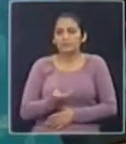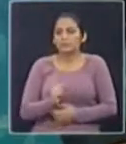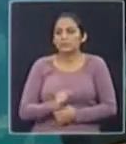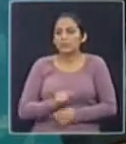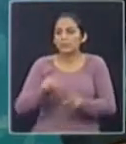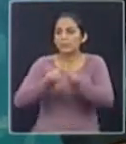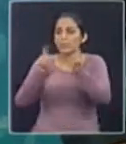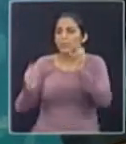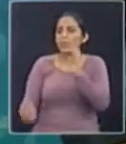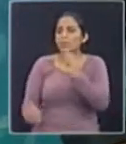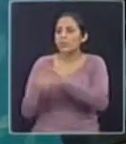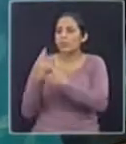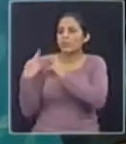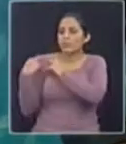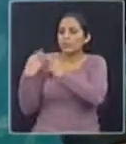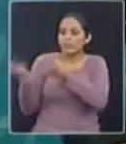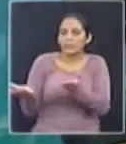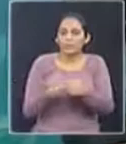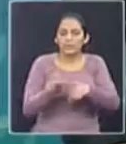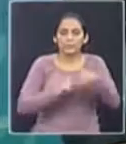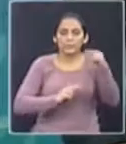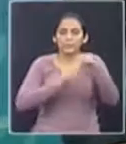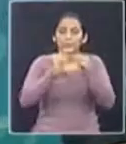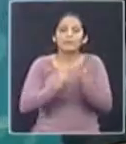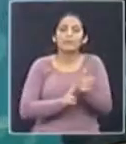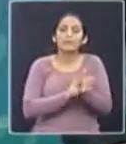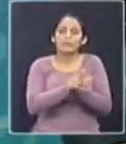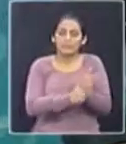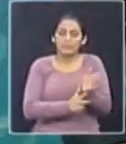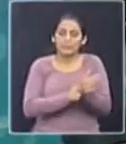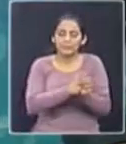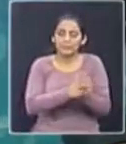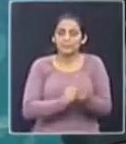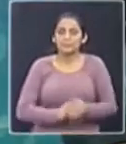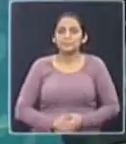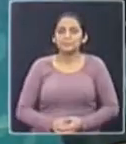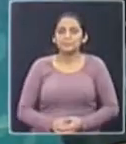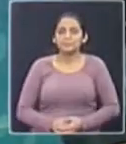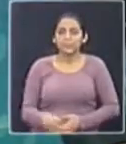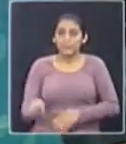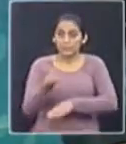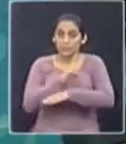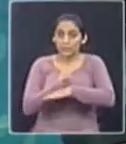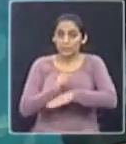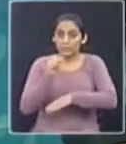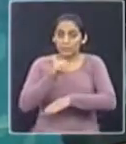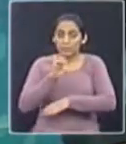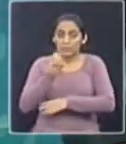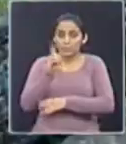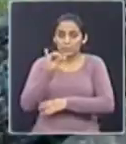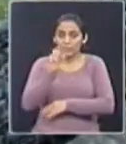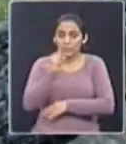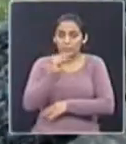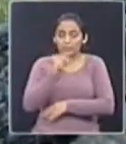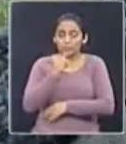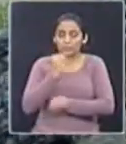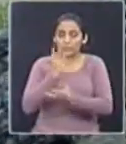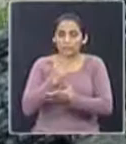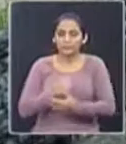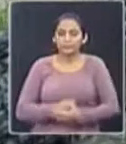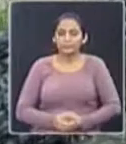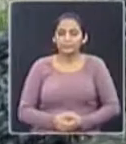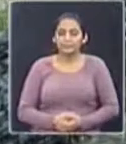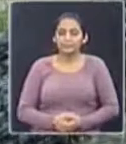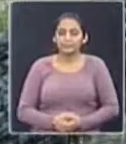los trabajos del tranvía. Así lo manifestó el director de la unidad ejecutora, Edison Castro. Las ofertas técnicas